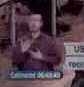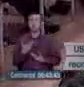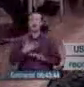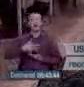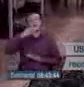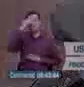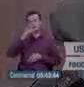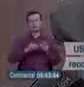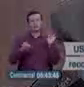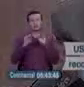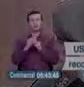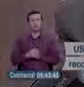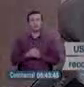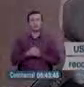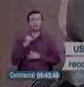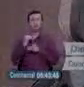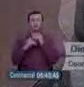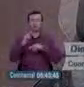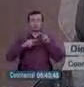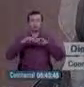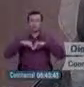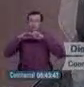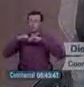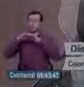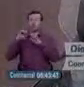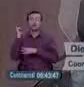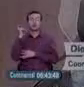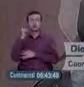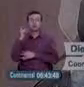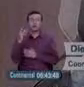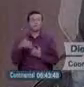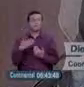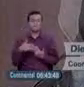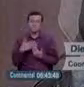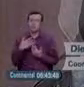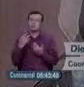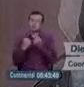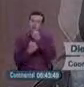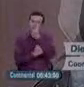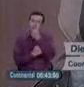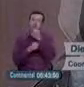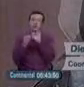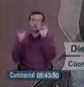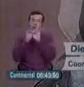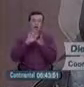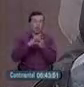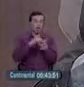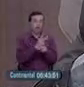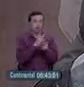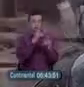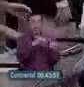un aprendizaje. Asegurar que los procesos de reconstrucción sean sensibles a la reducción del riesgo de